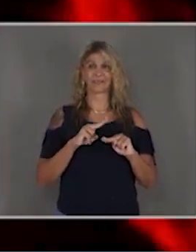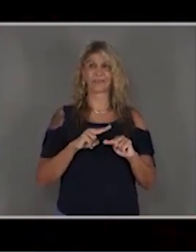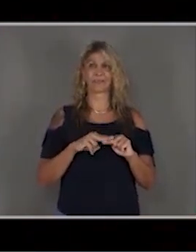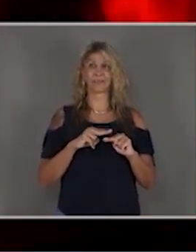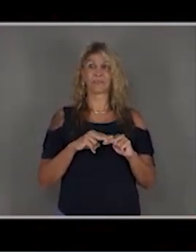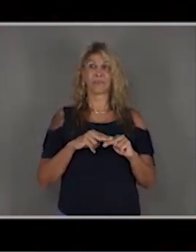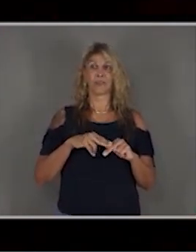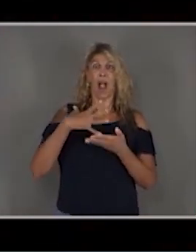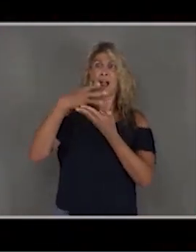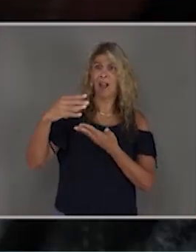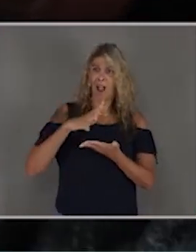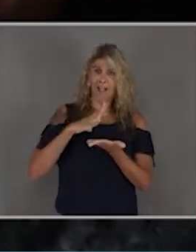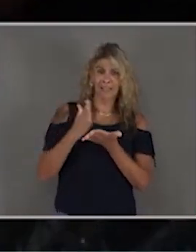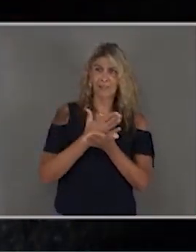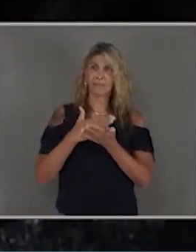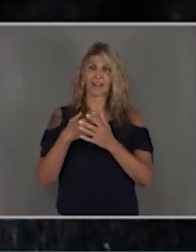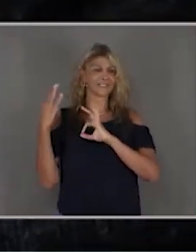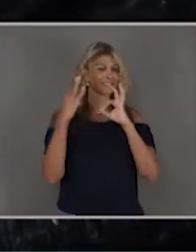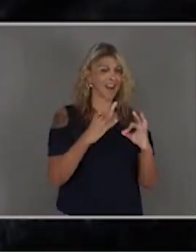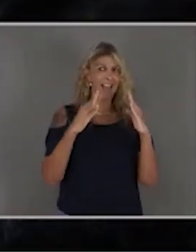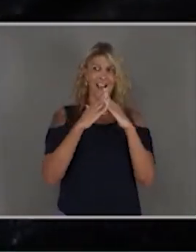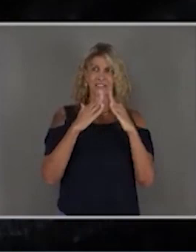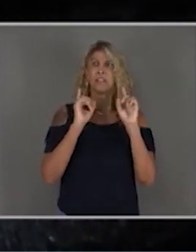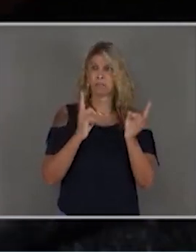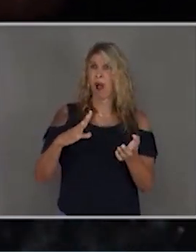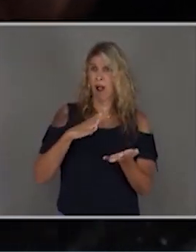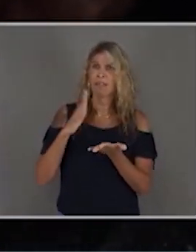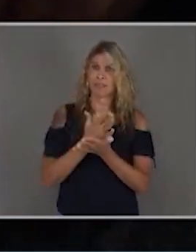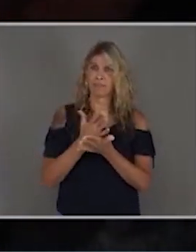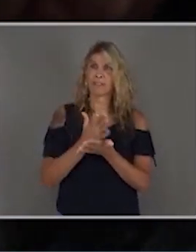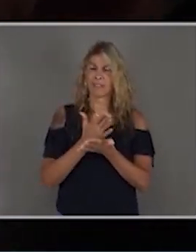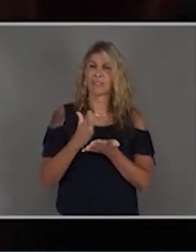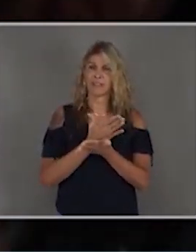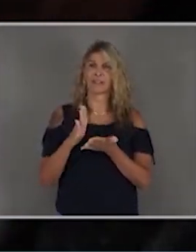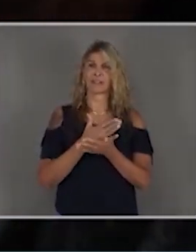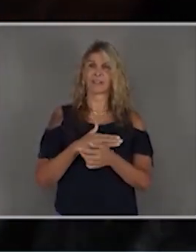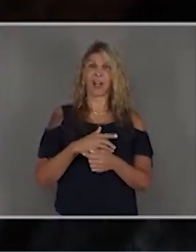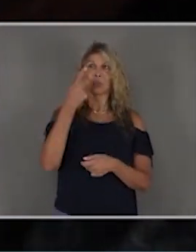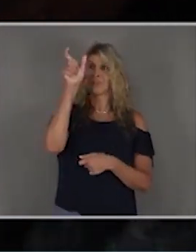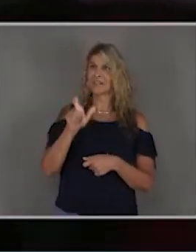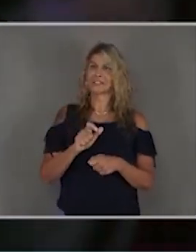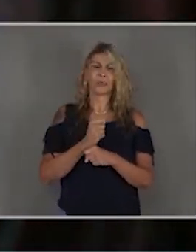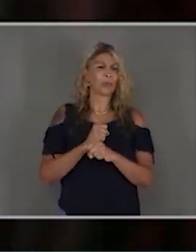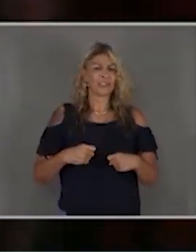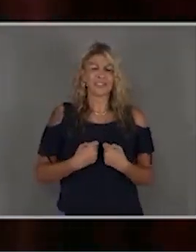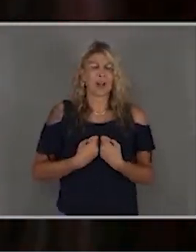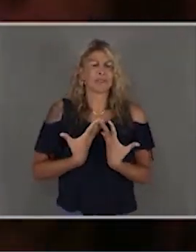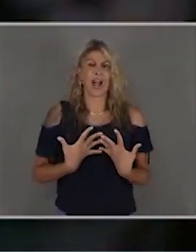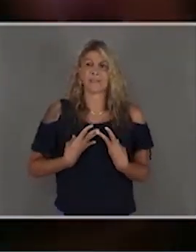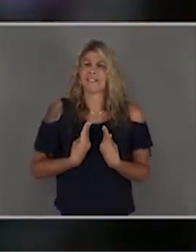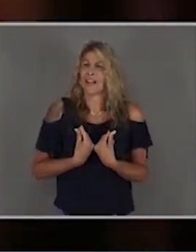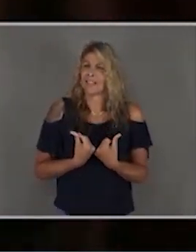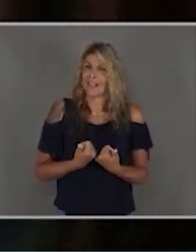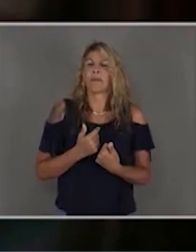no entonces este no es justamente esta ley ampara todo eso no que en el caso de que tú estés solo que no te encuentres con